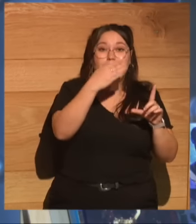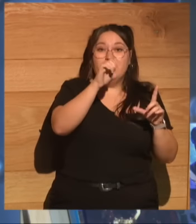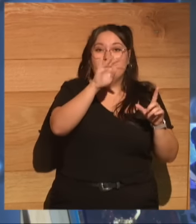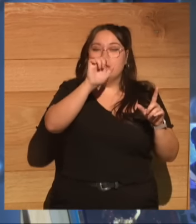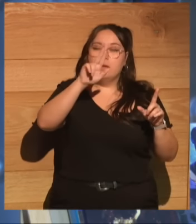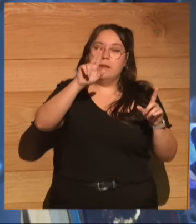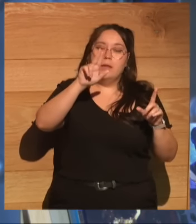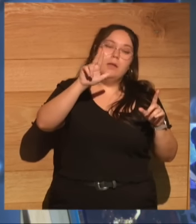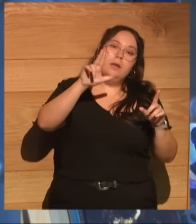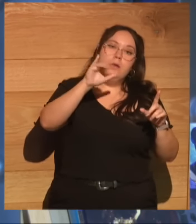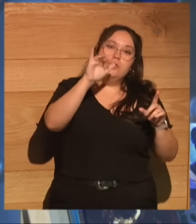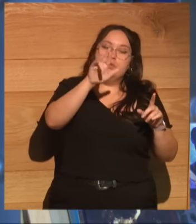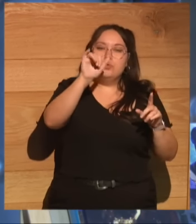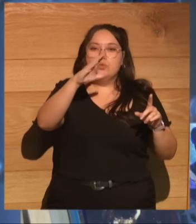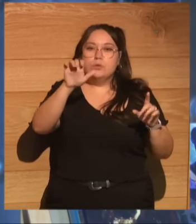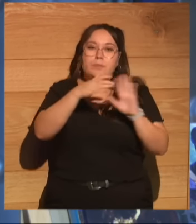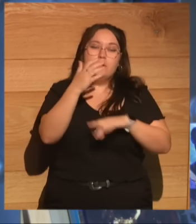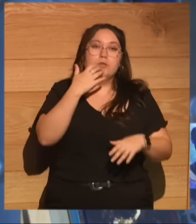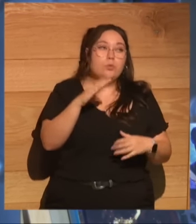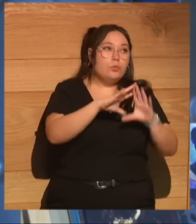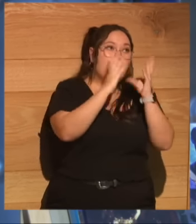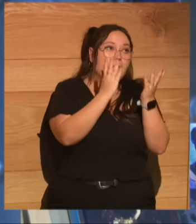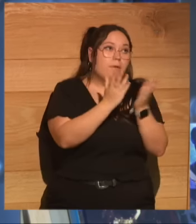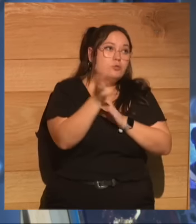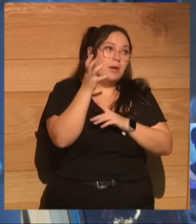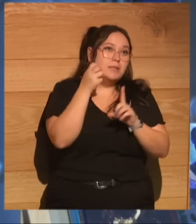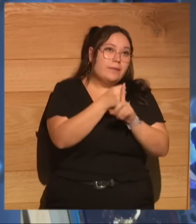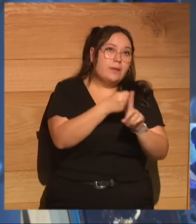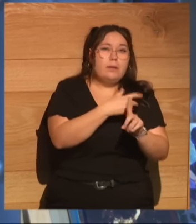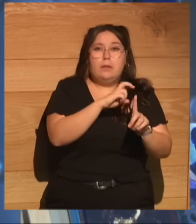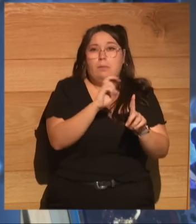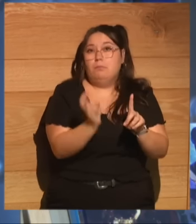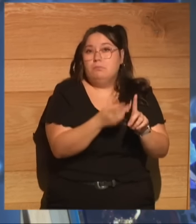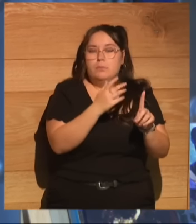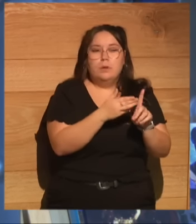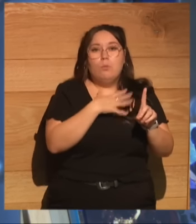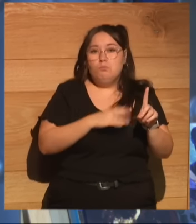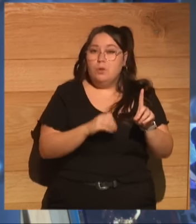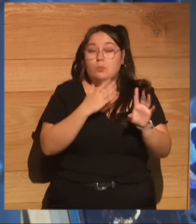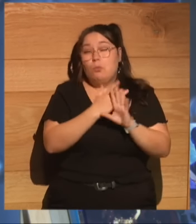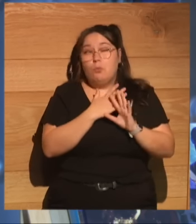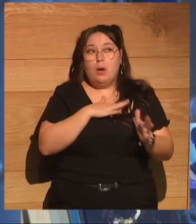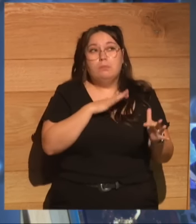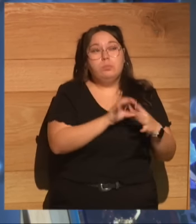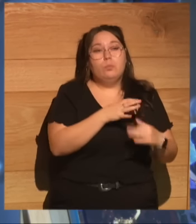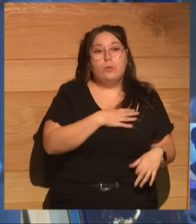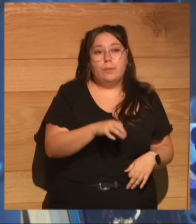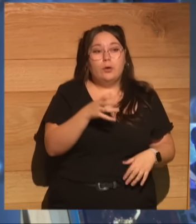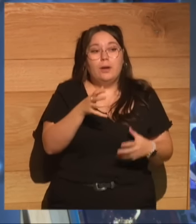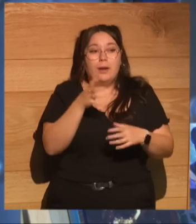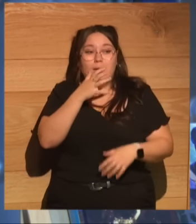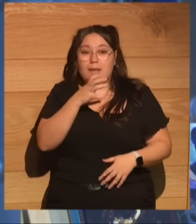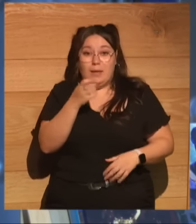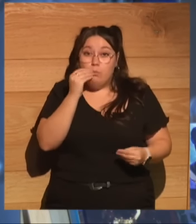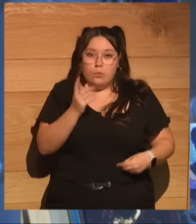vena contestataria y reivindicativa de un universo más kitsch o cartuniano, a lo mejor puedes jugar a eso. Pero la gran crítica seguramente